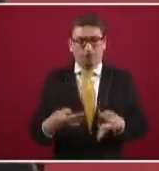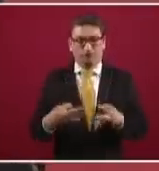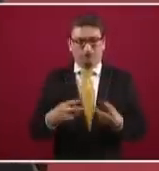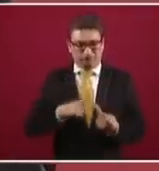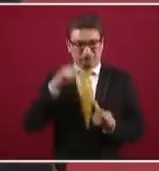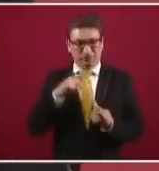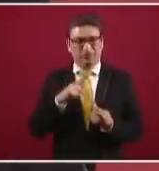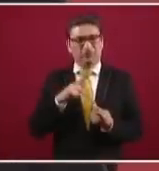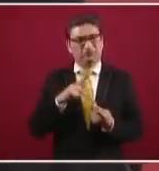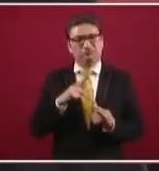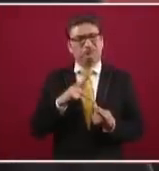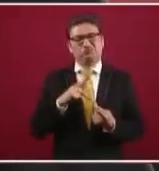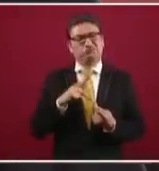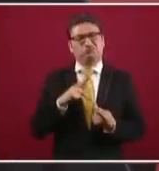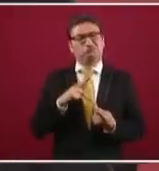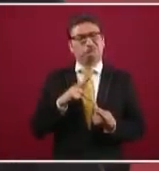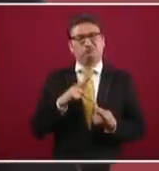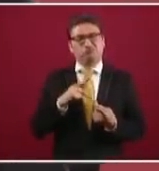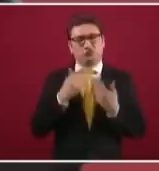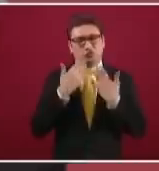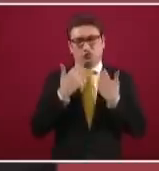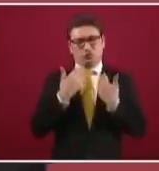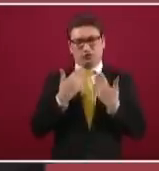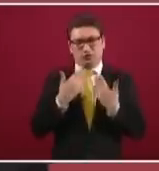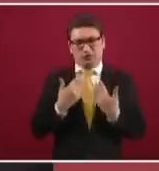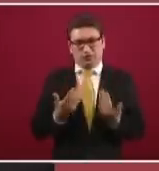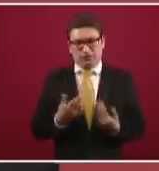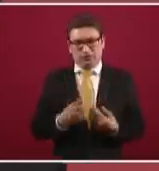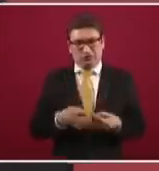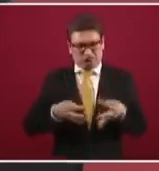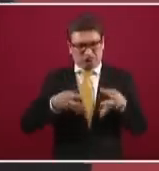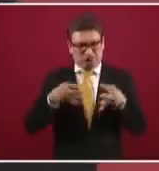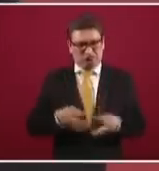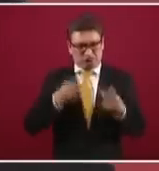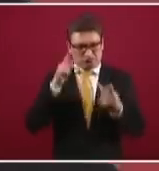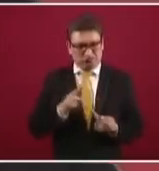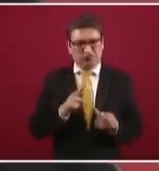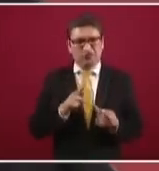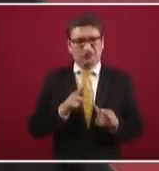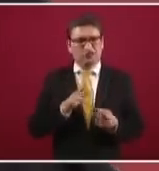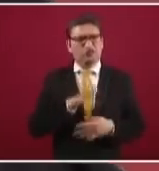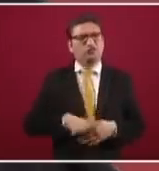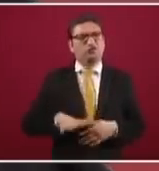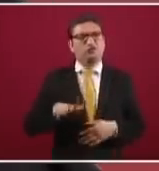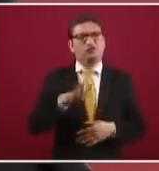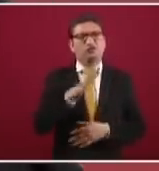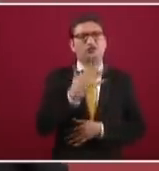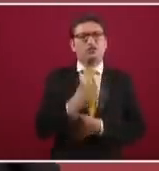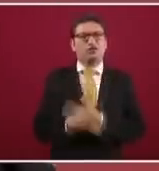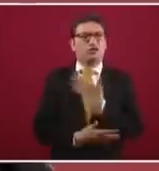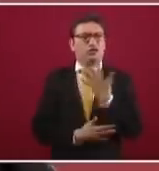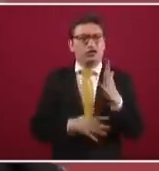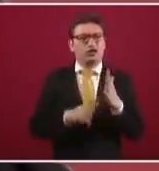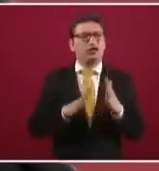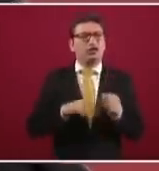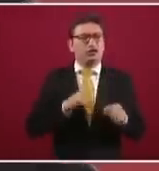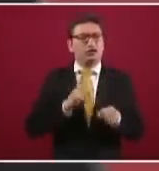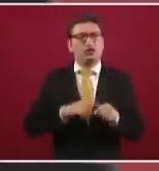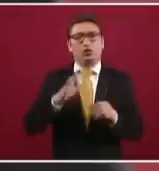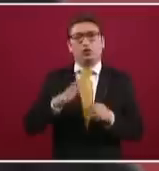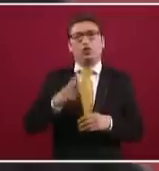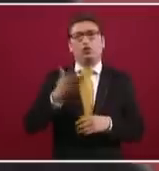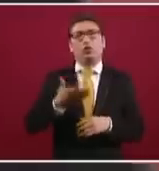pues tiene que ver con la naturaleza o con el creador, ¿sí? Pero los seres humanos todos cometemos errores.